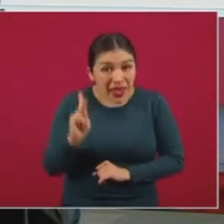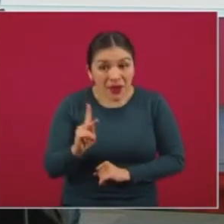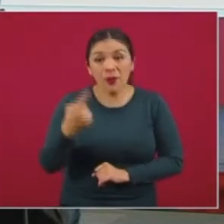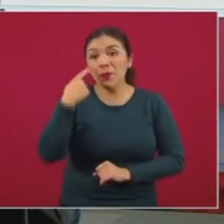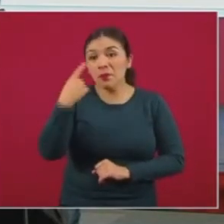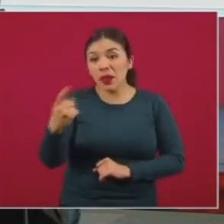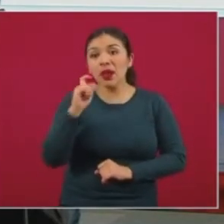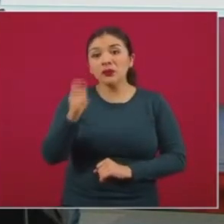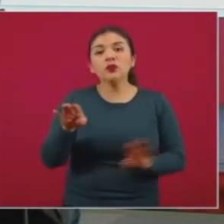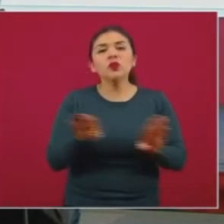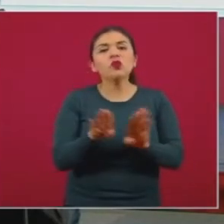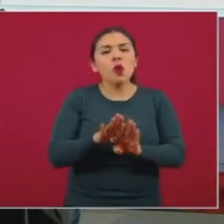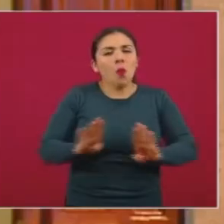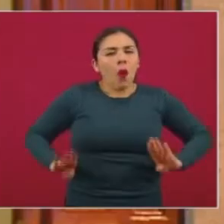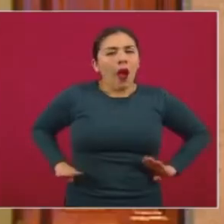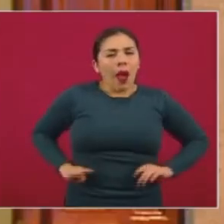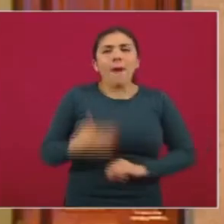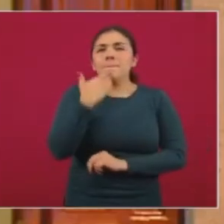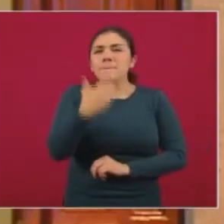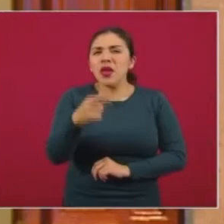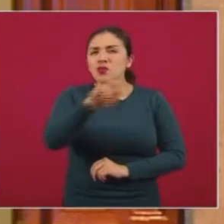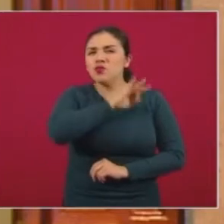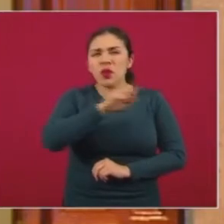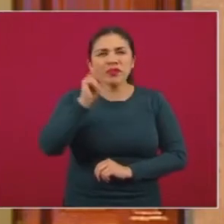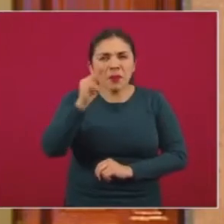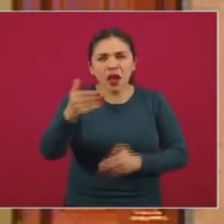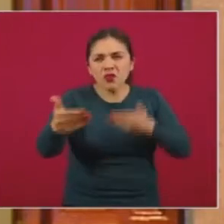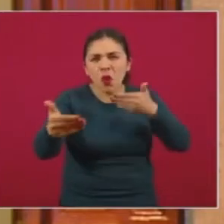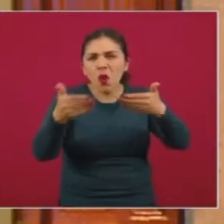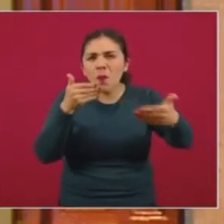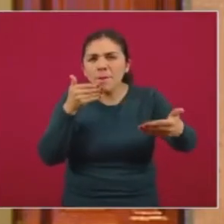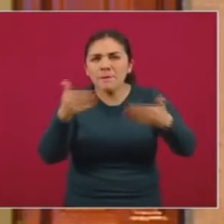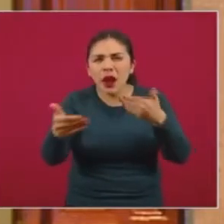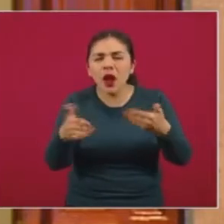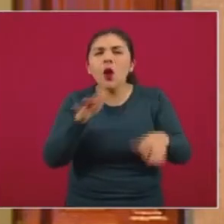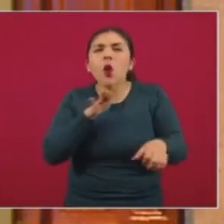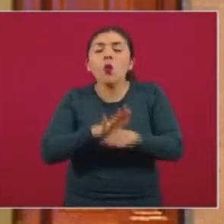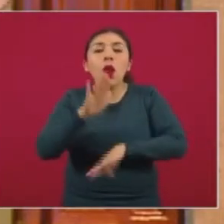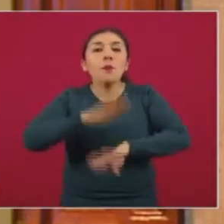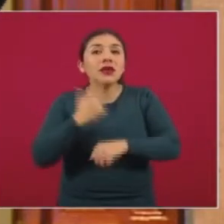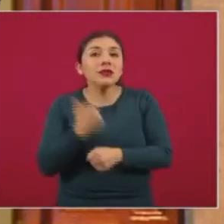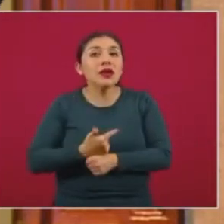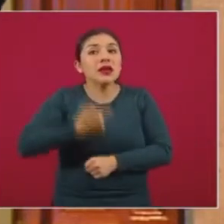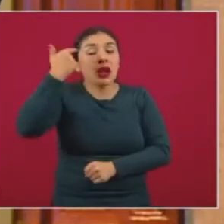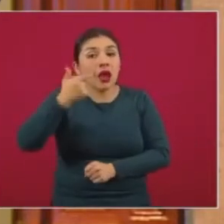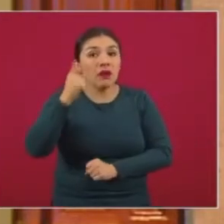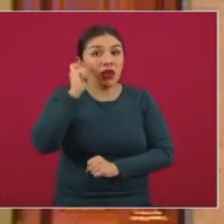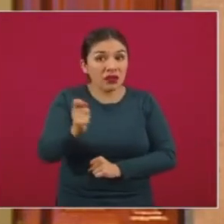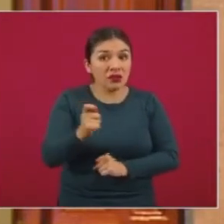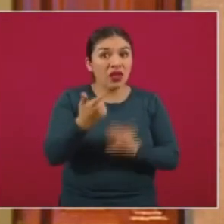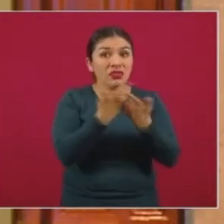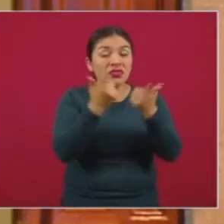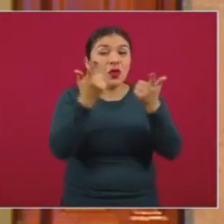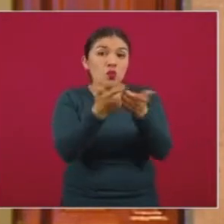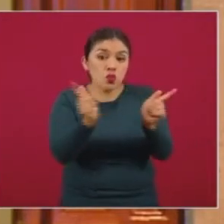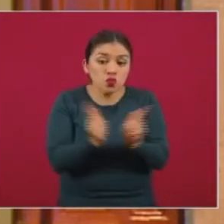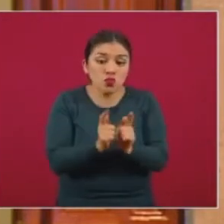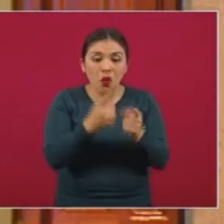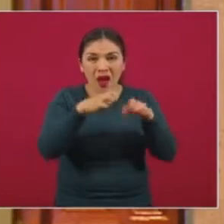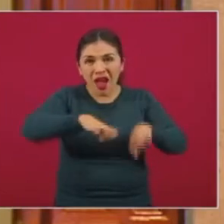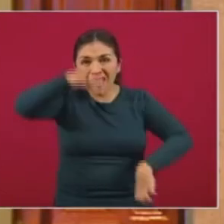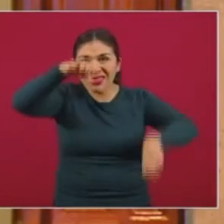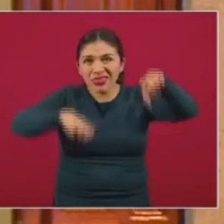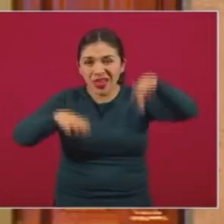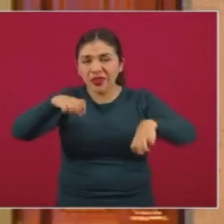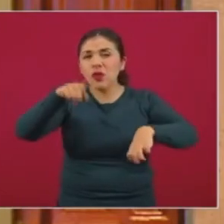la forma correcta en la que podemos comparar cuál ha sido la afectación entre los diferentes grupos de edad